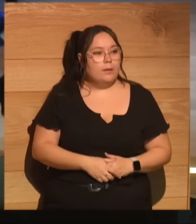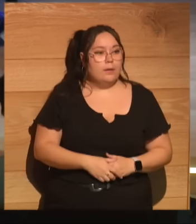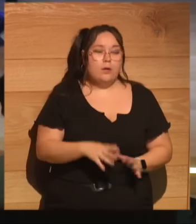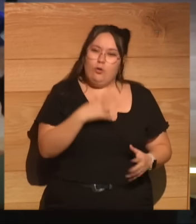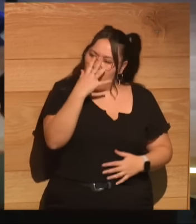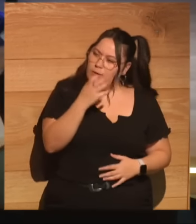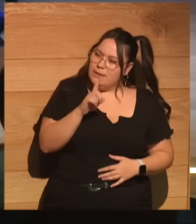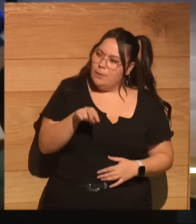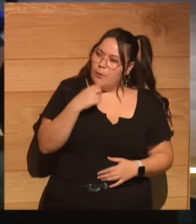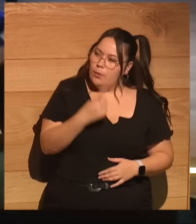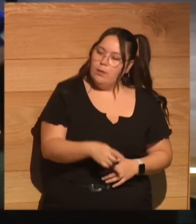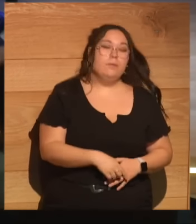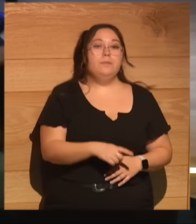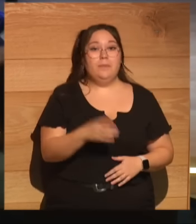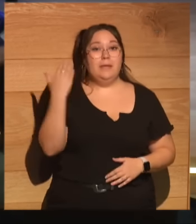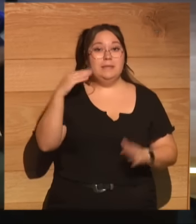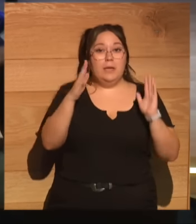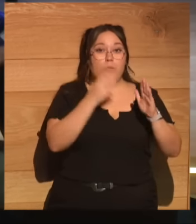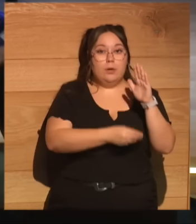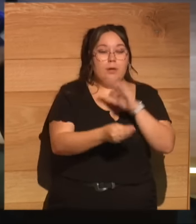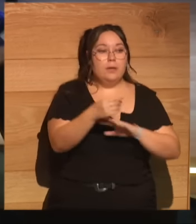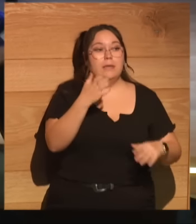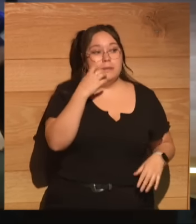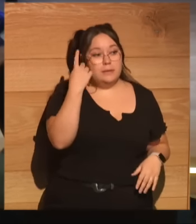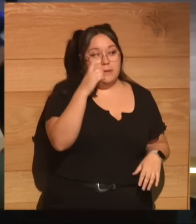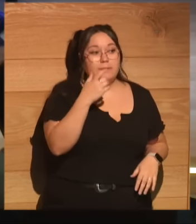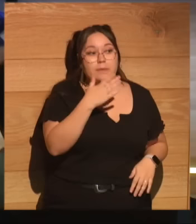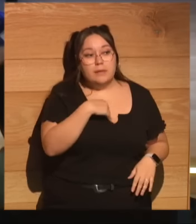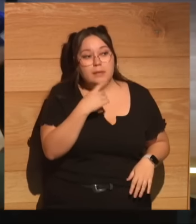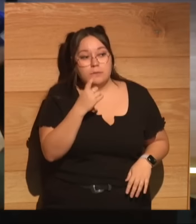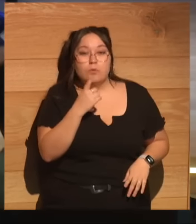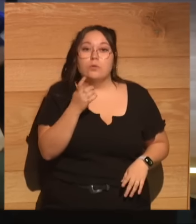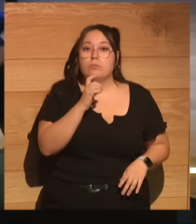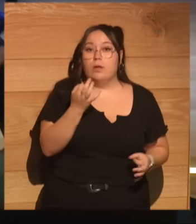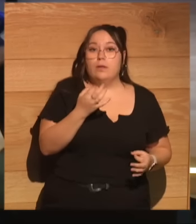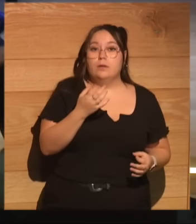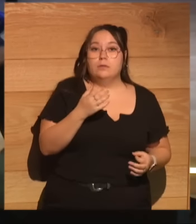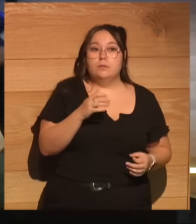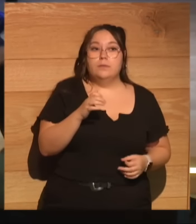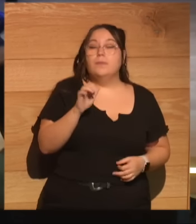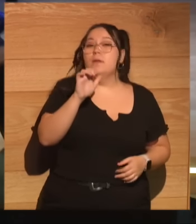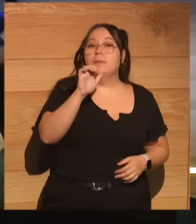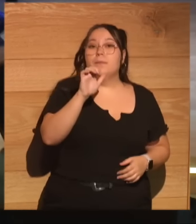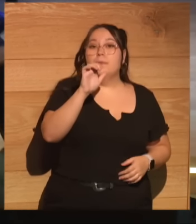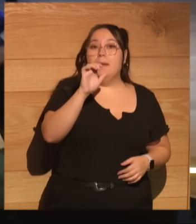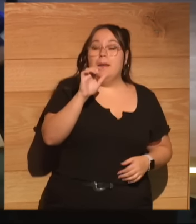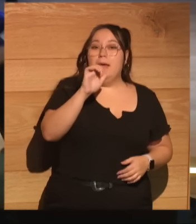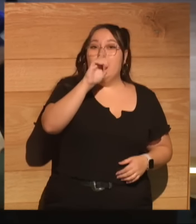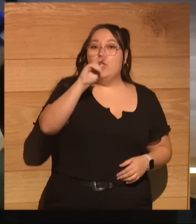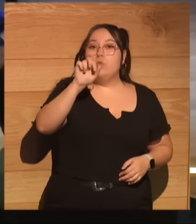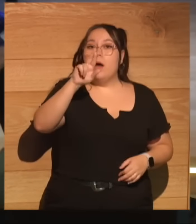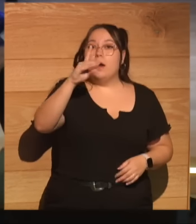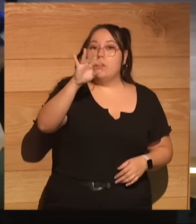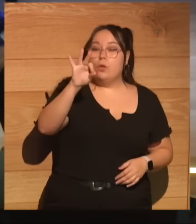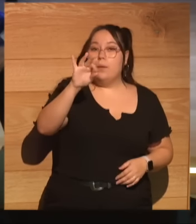con nostalgia. Cuando él nace allí en esa época, si queréis saber cómo era esa urbanización, pues lo único que tenéis que hacer es poner Eduardo Manos Tijeras, porque es lo que intenta retratar. Lo